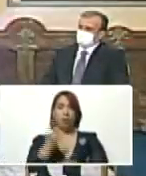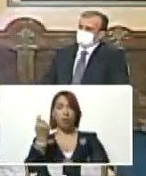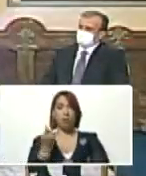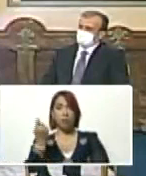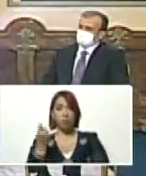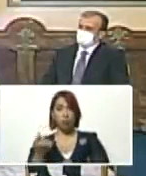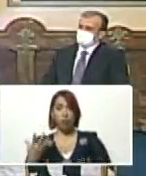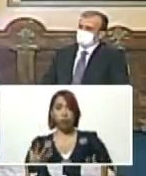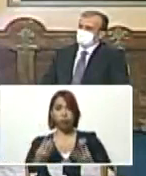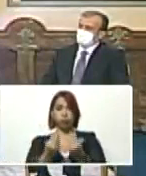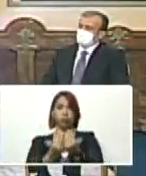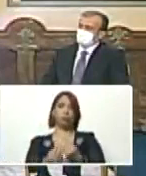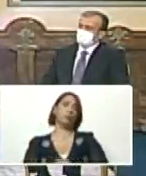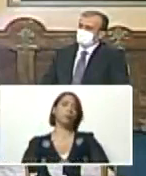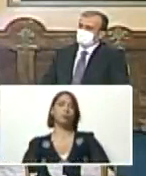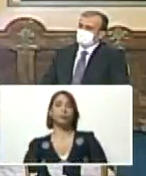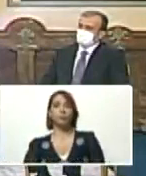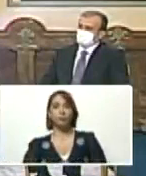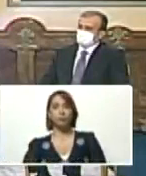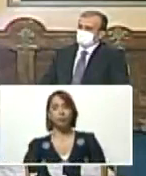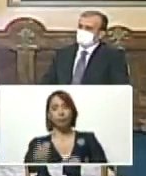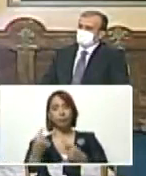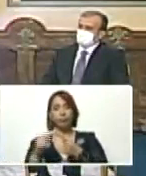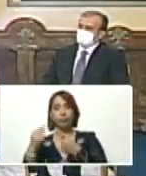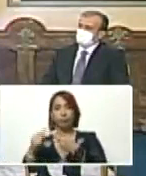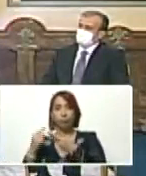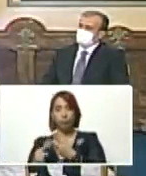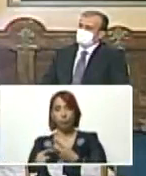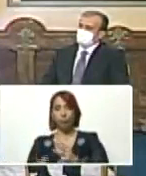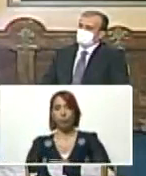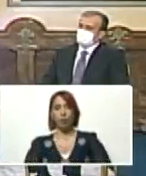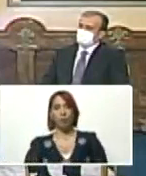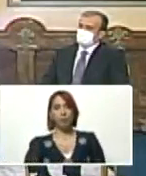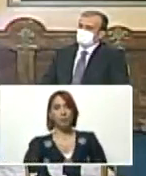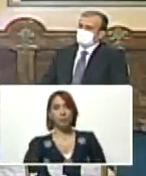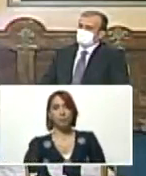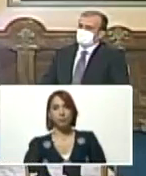Will Rangel, Uber Roa y otros diputados,